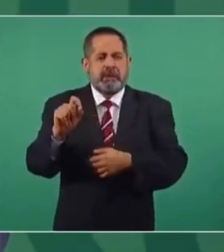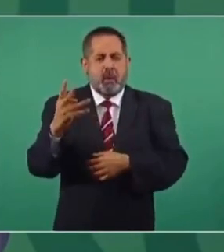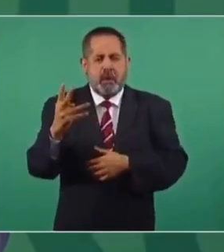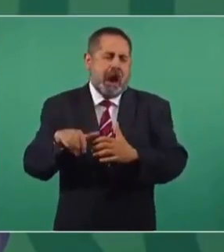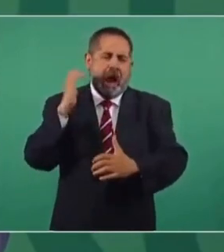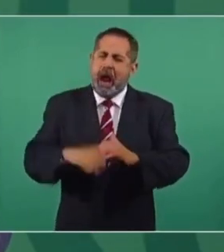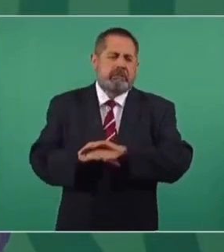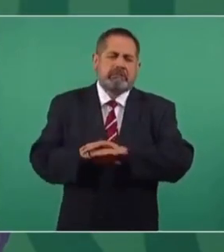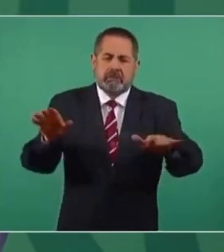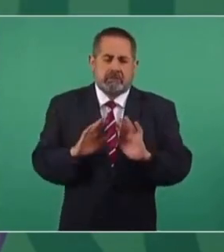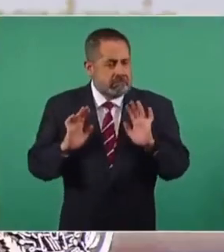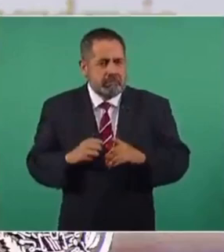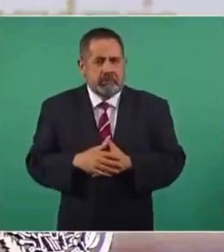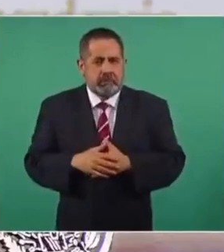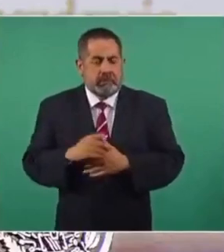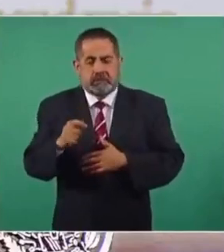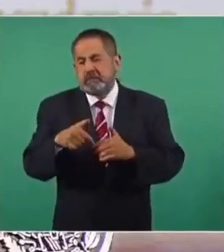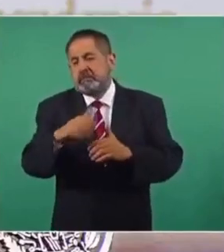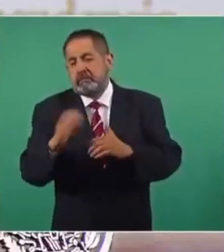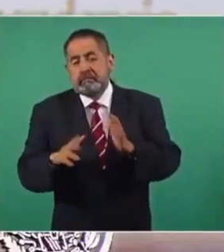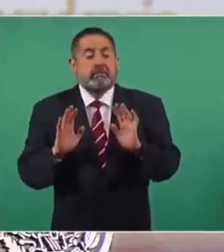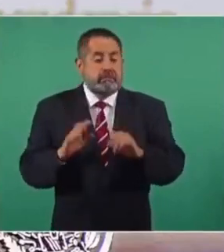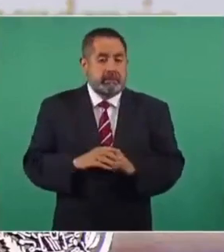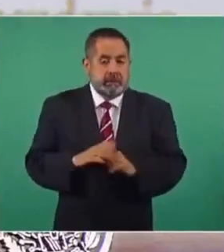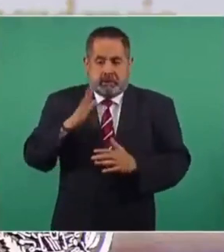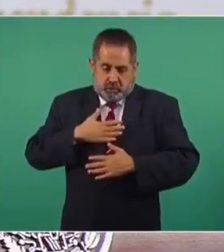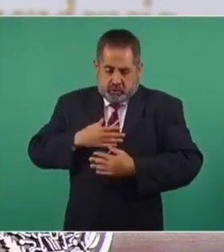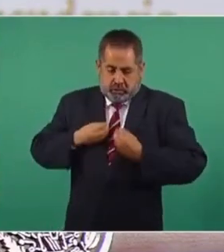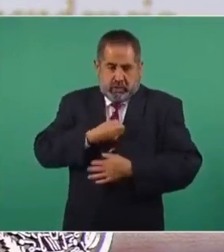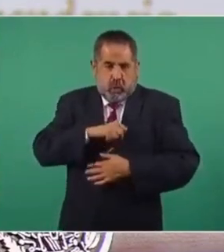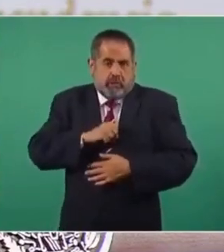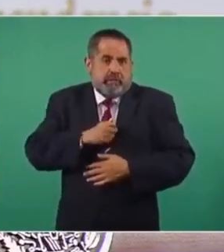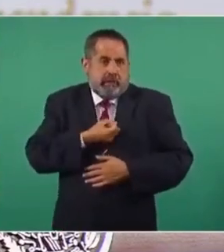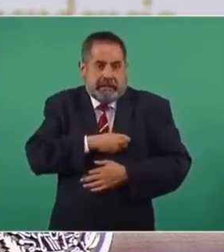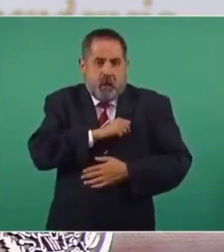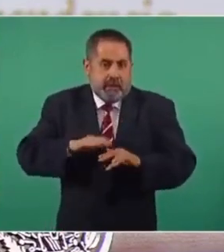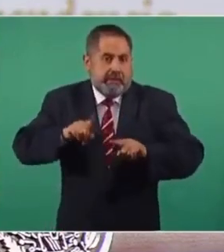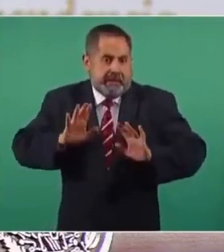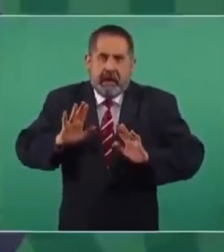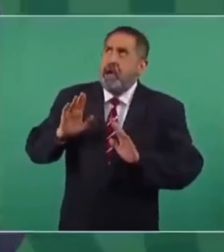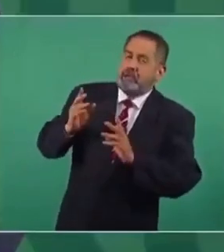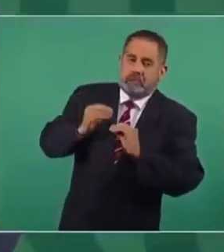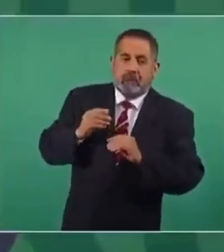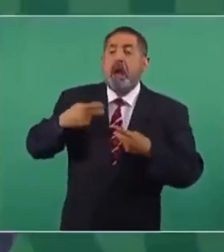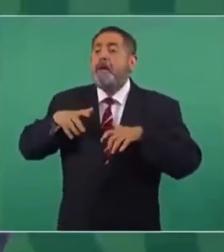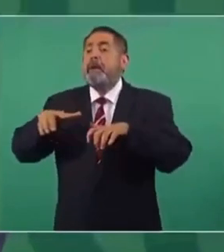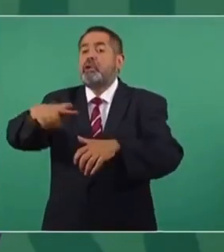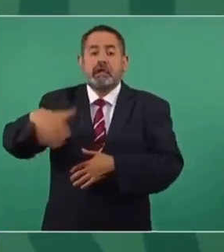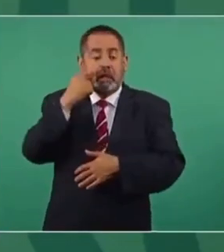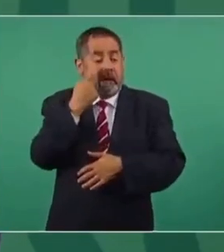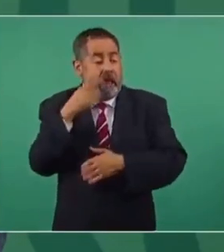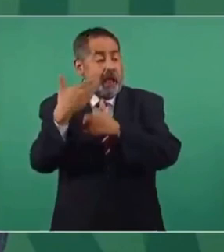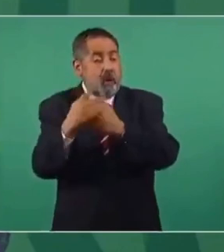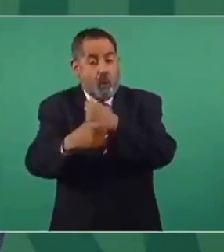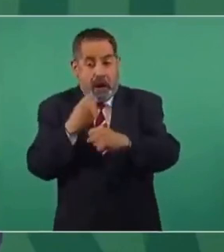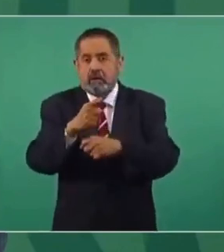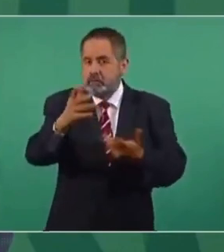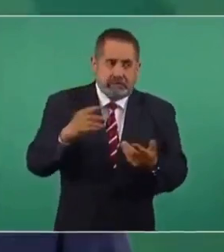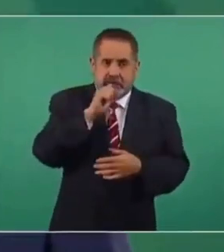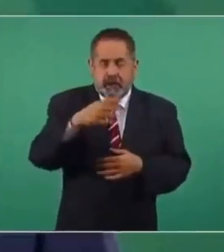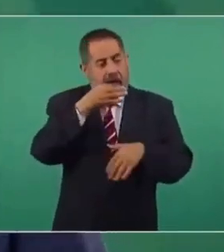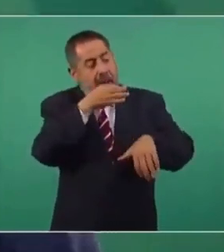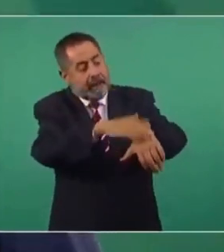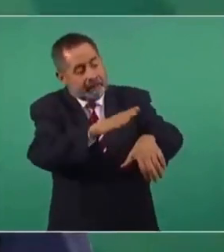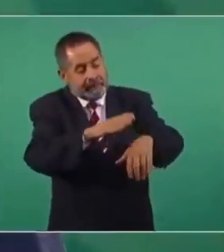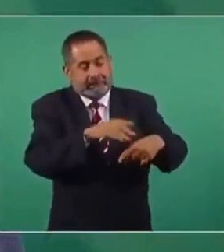24. Y digo, sí, estoy bien de salud y también, si así lo quiere el pueblo, porque yo voy el año próximo, eso también se